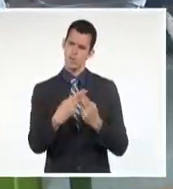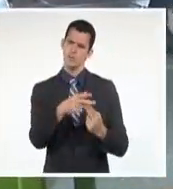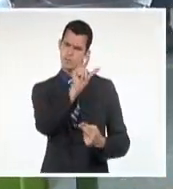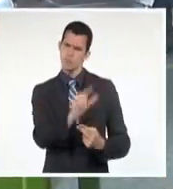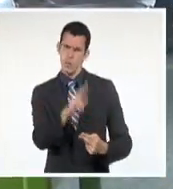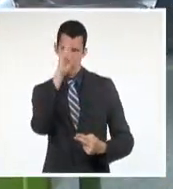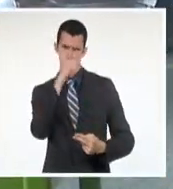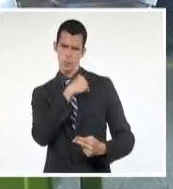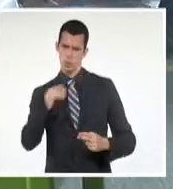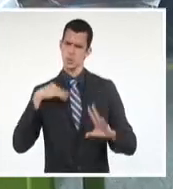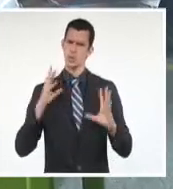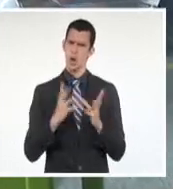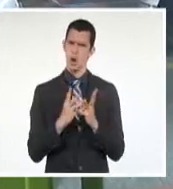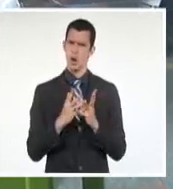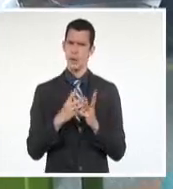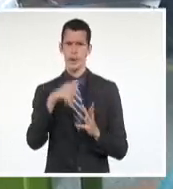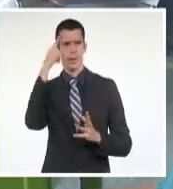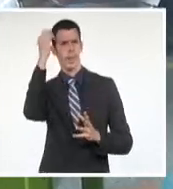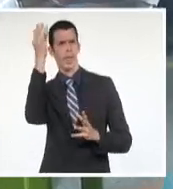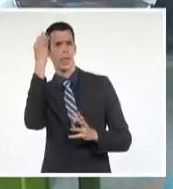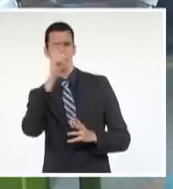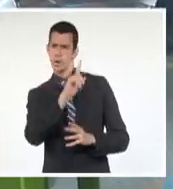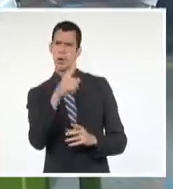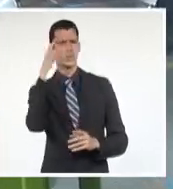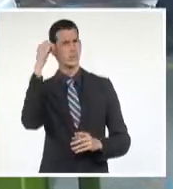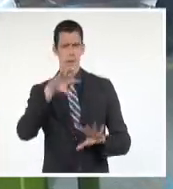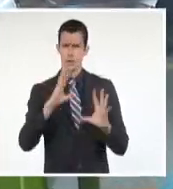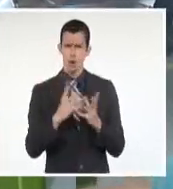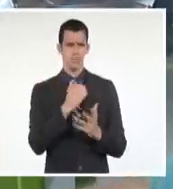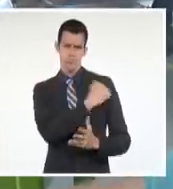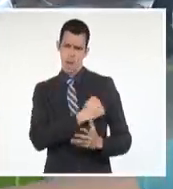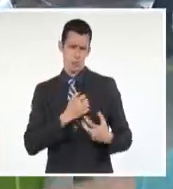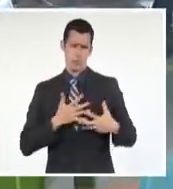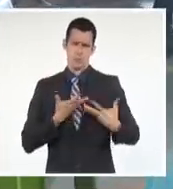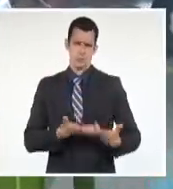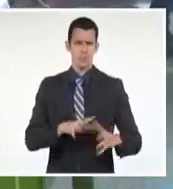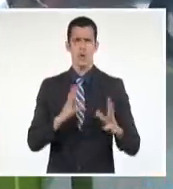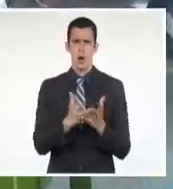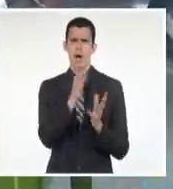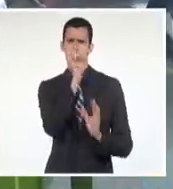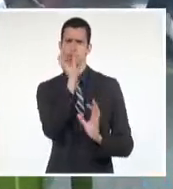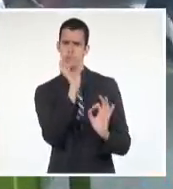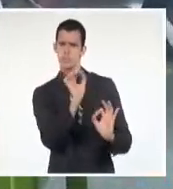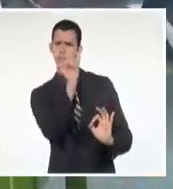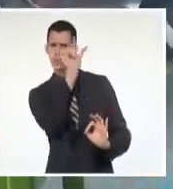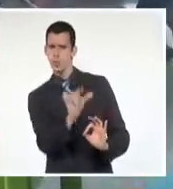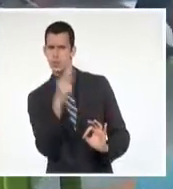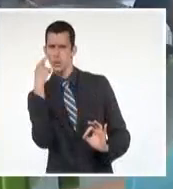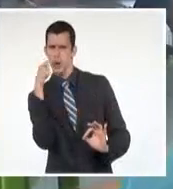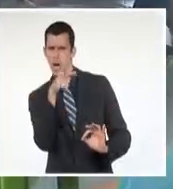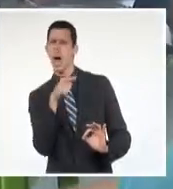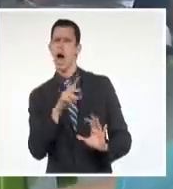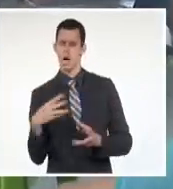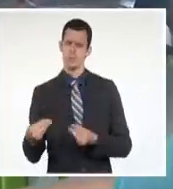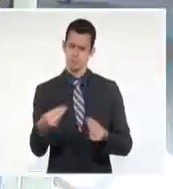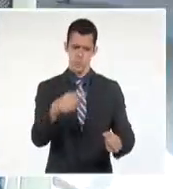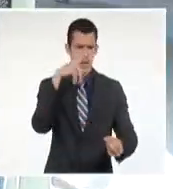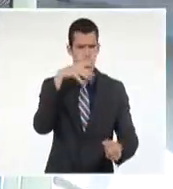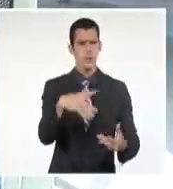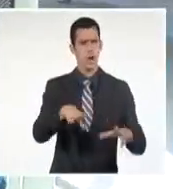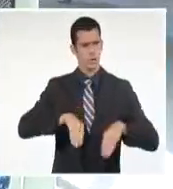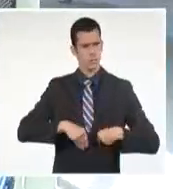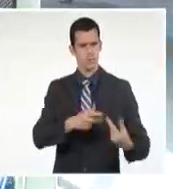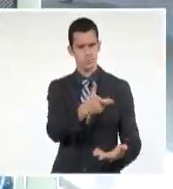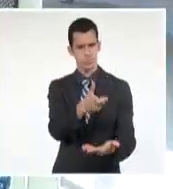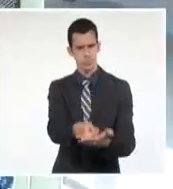hecho con mucho amor, con mucho cariño, con mucho humanismo y sobre todo pensando en los niños, que es lo más grande que tenemos en este mundo.